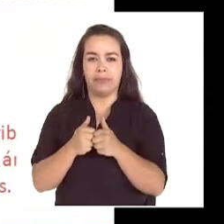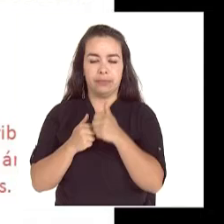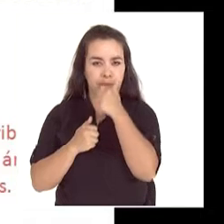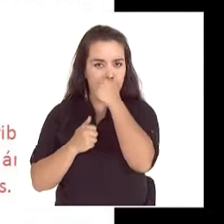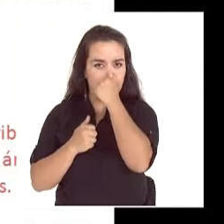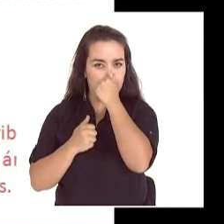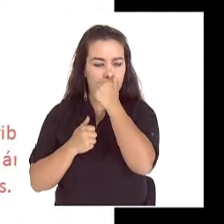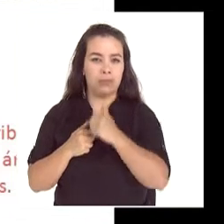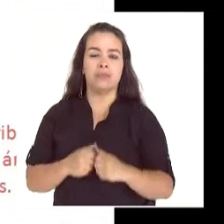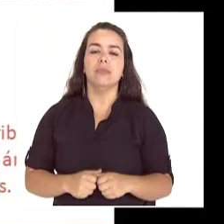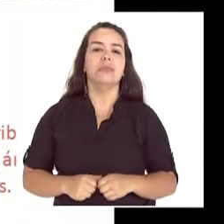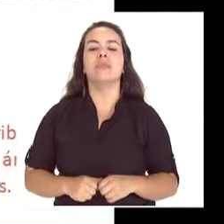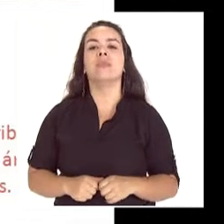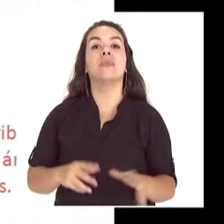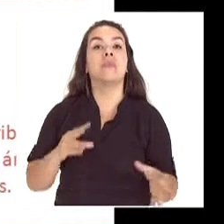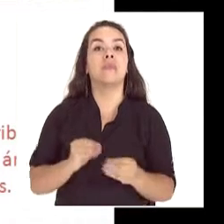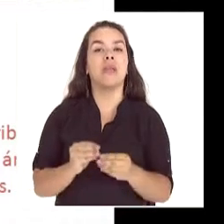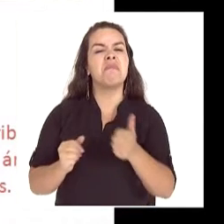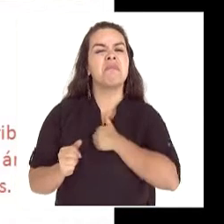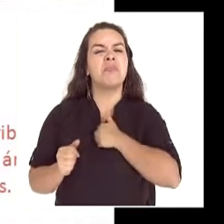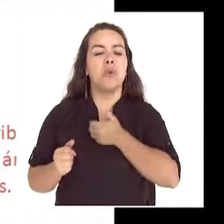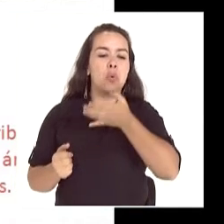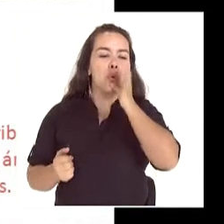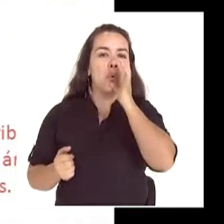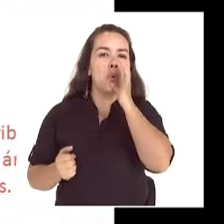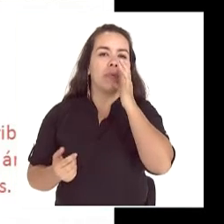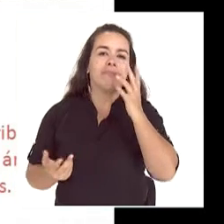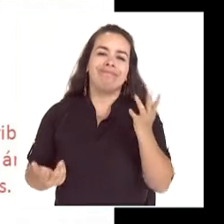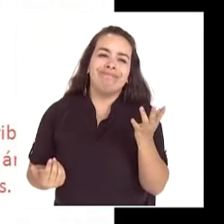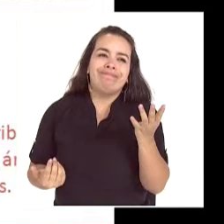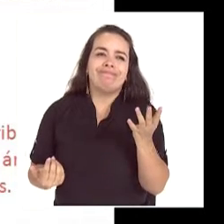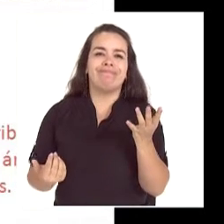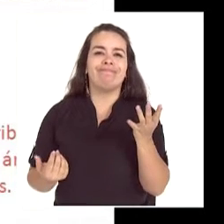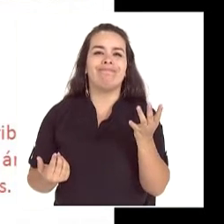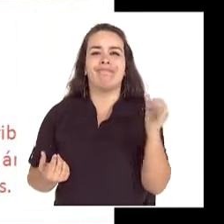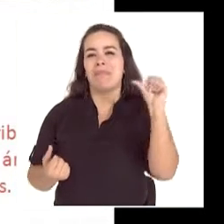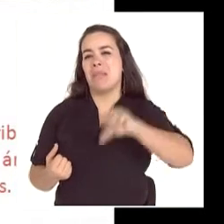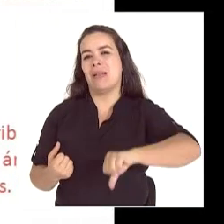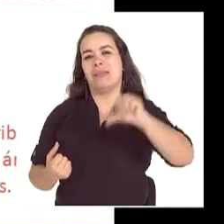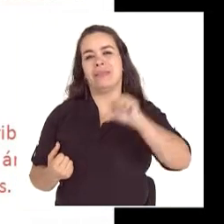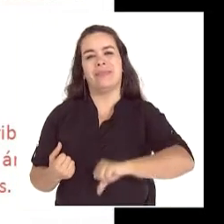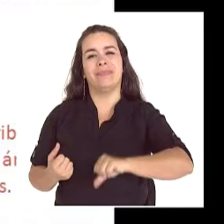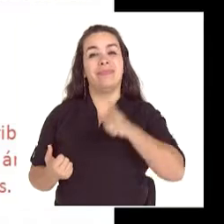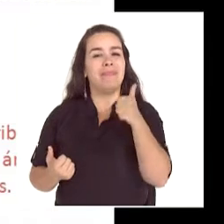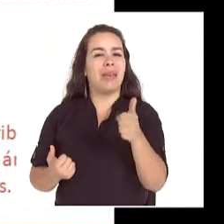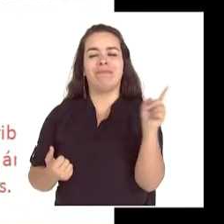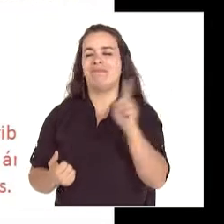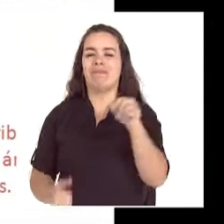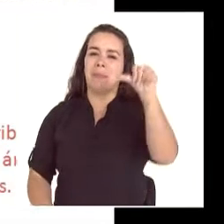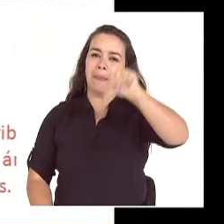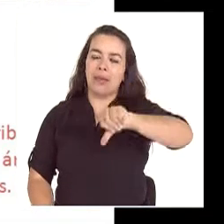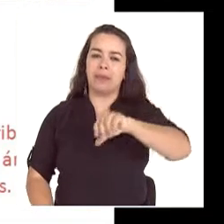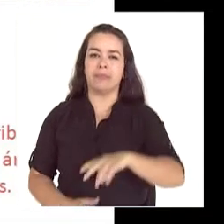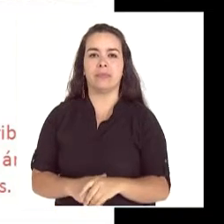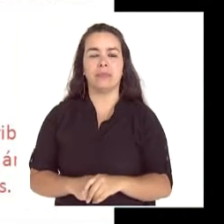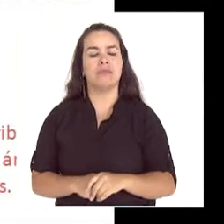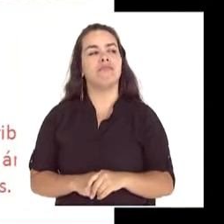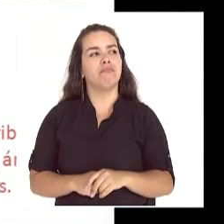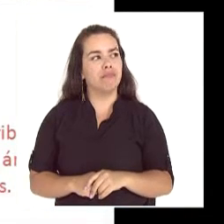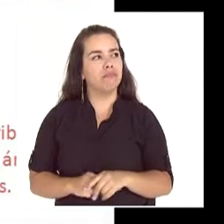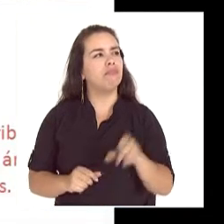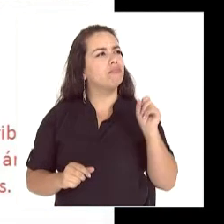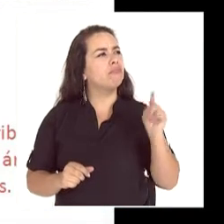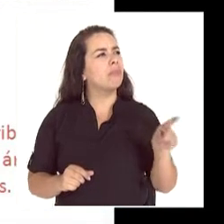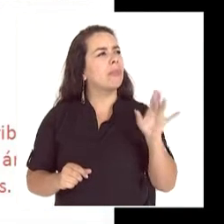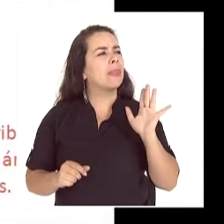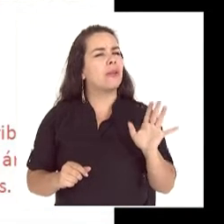tanto, la automedicación en términos generales siempre sale mal. ¿Por qué la mayoría de los diabéticos terminan